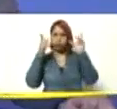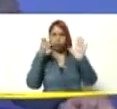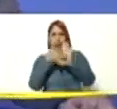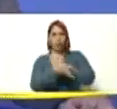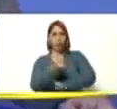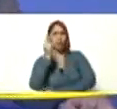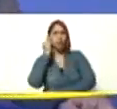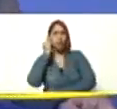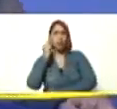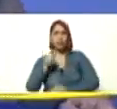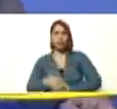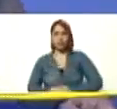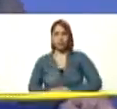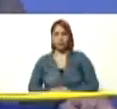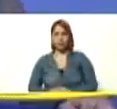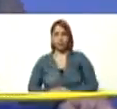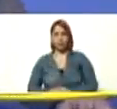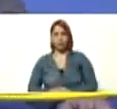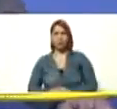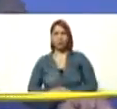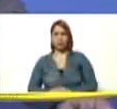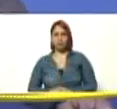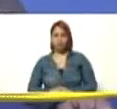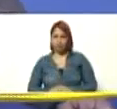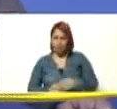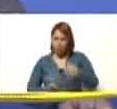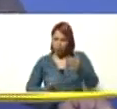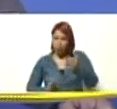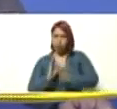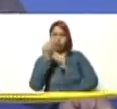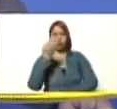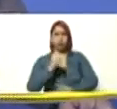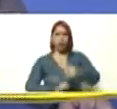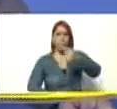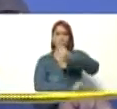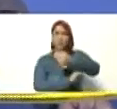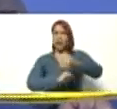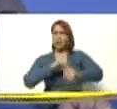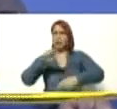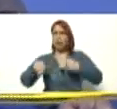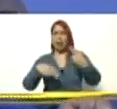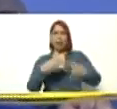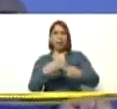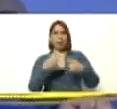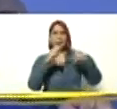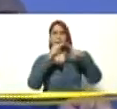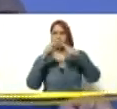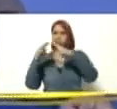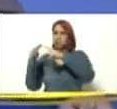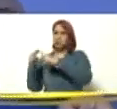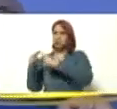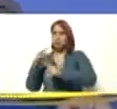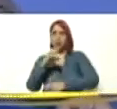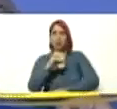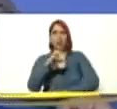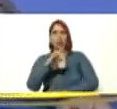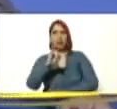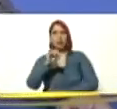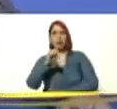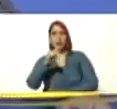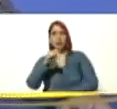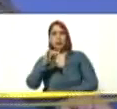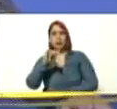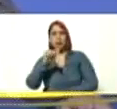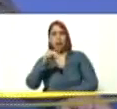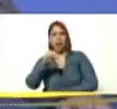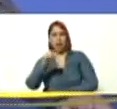mujer que surgió de las bases, que nadie conocía, cristiana de base,